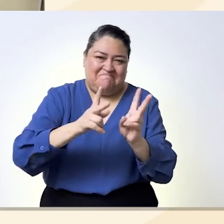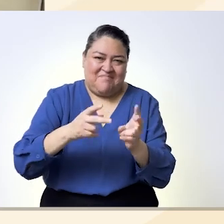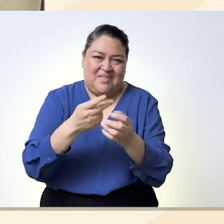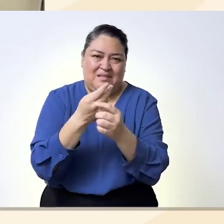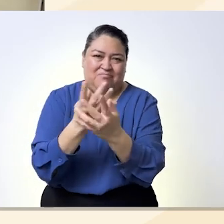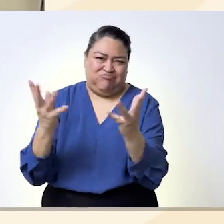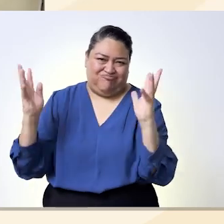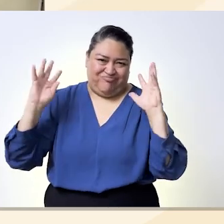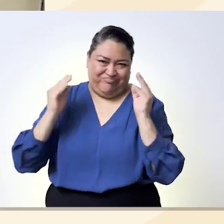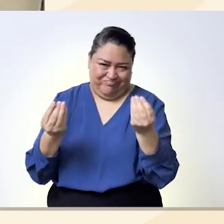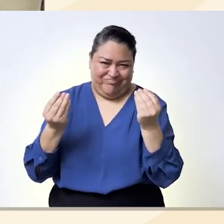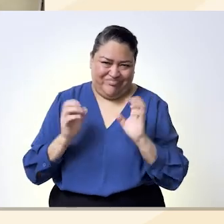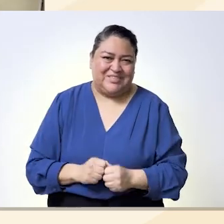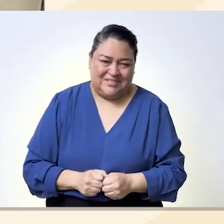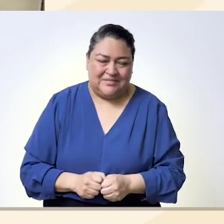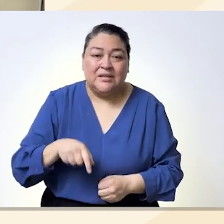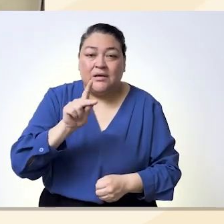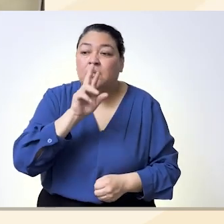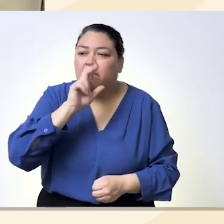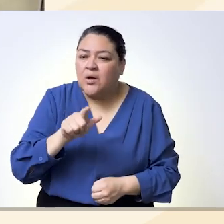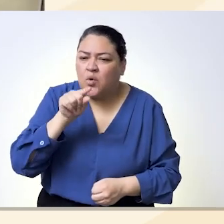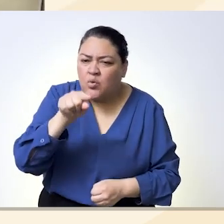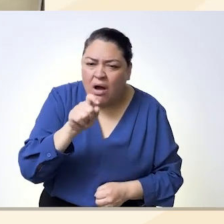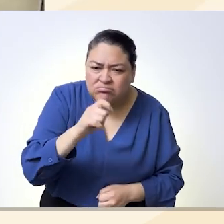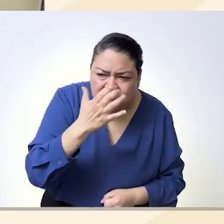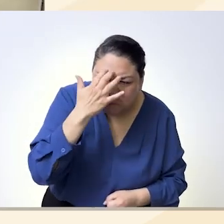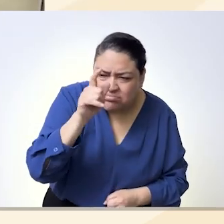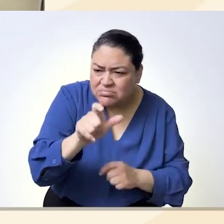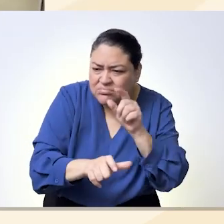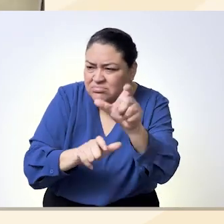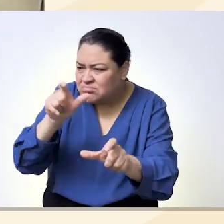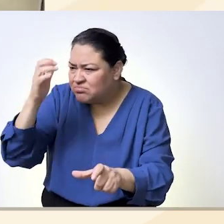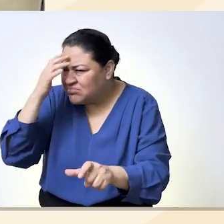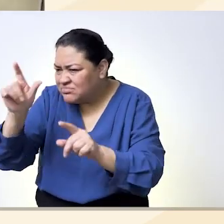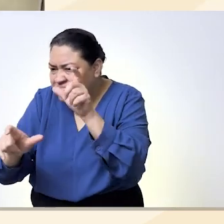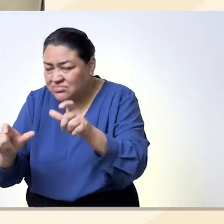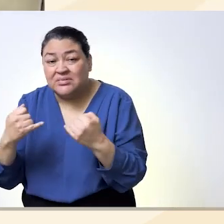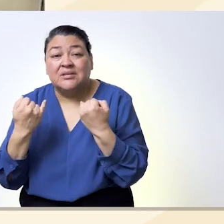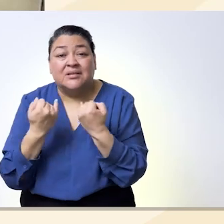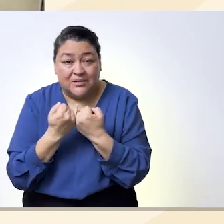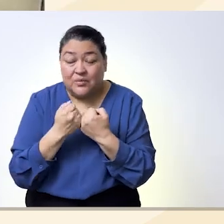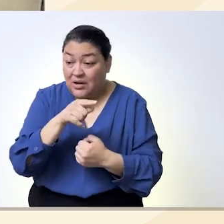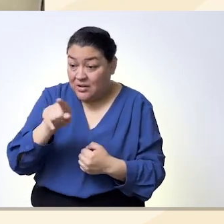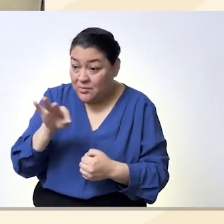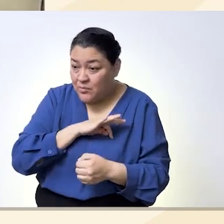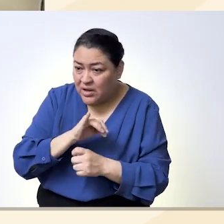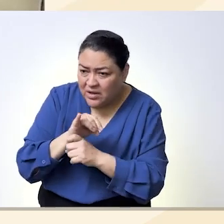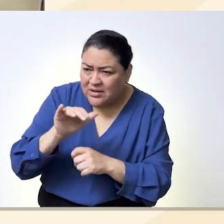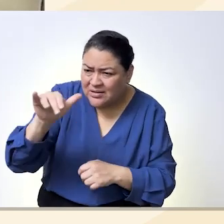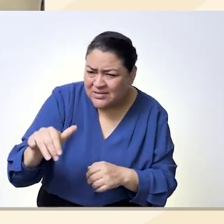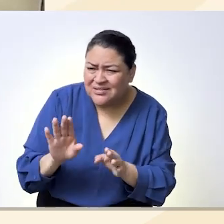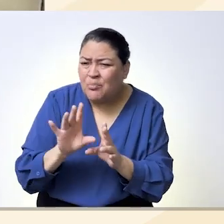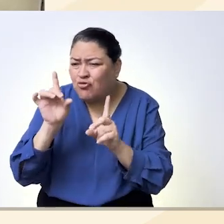es en realidad. Y también te puedes acercar a la comunidad neurodivergente a pedir un consejo. Por ejemplo, los que estamos en redes